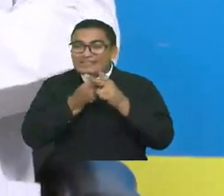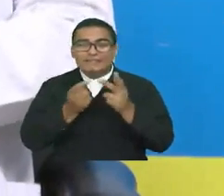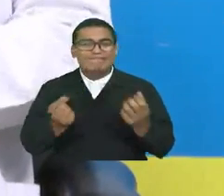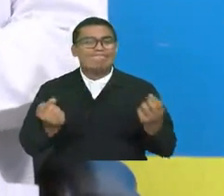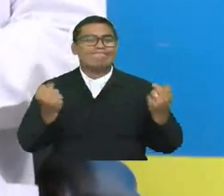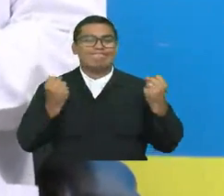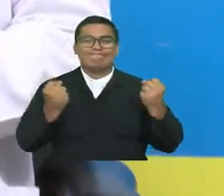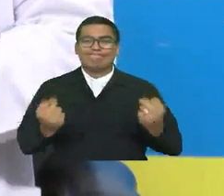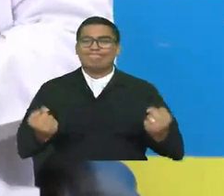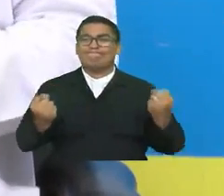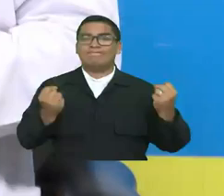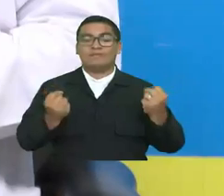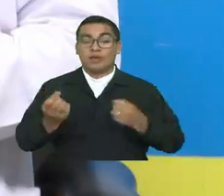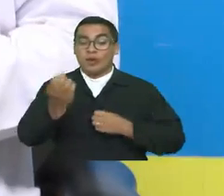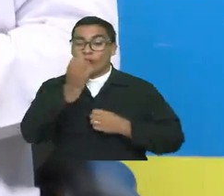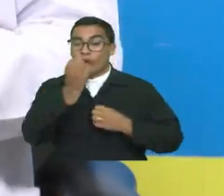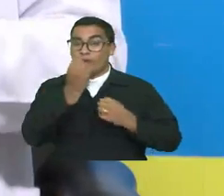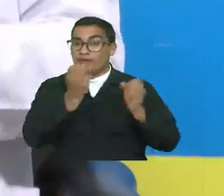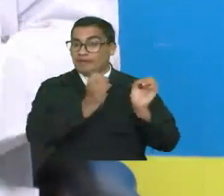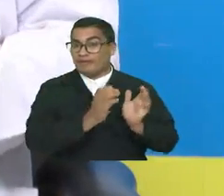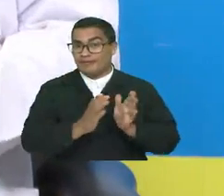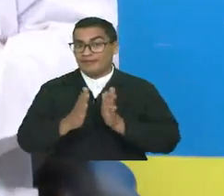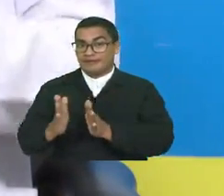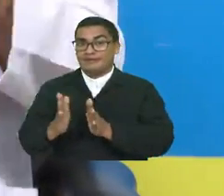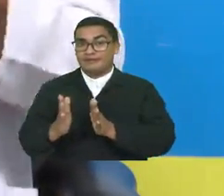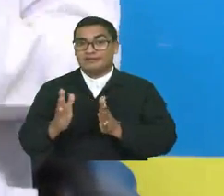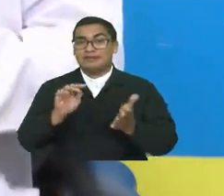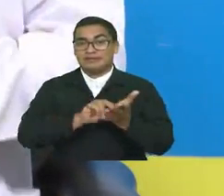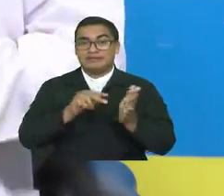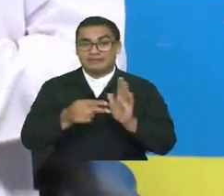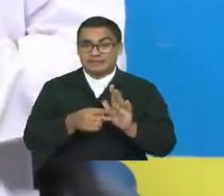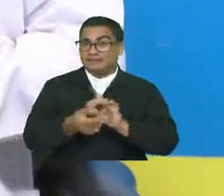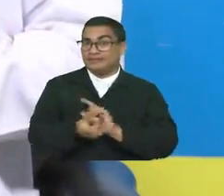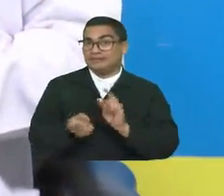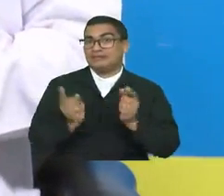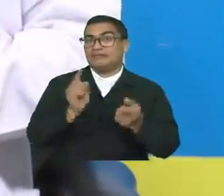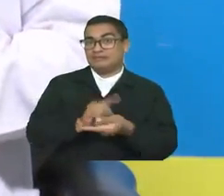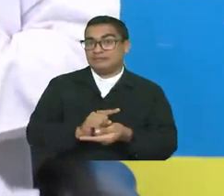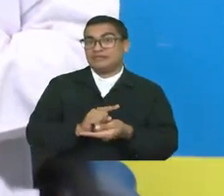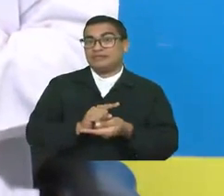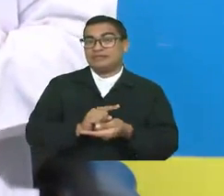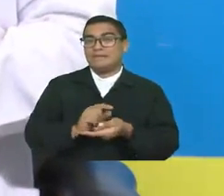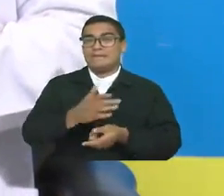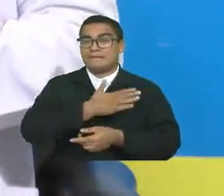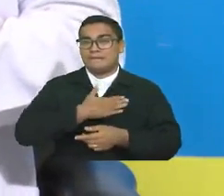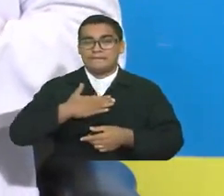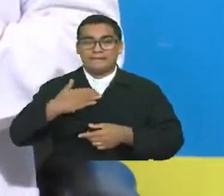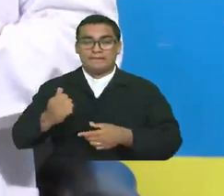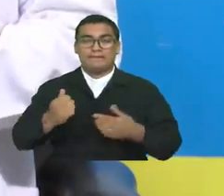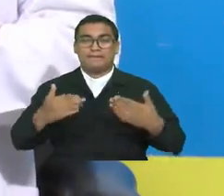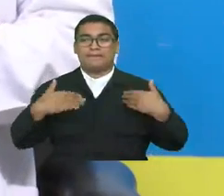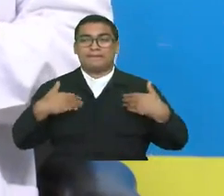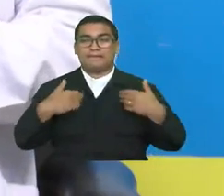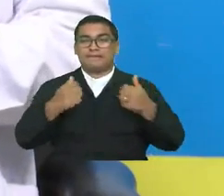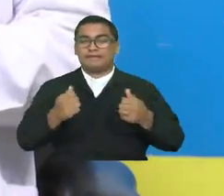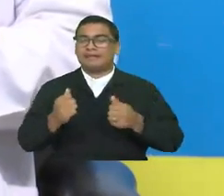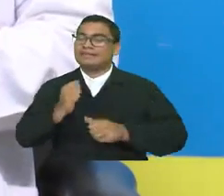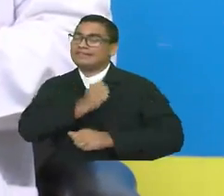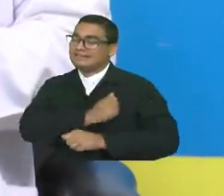nuestra alimentación. Fundamentalmente, si nosotros modificamos esto, vamos a tener una mejor salud.